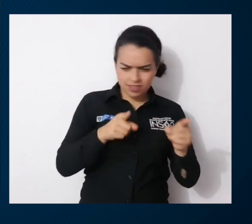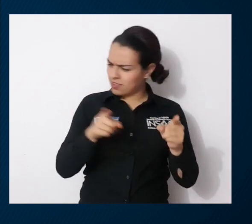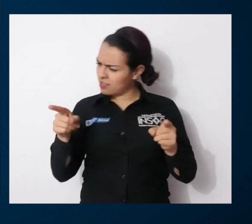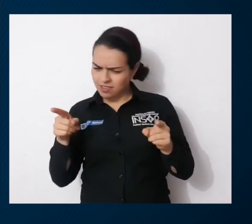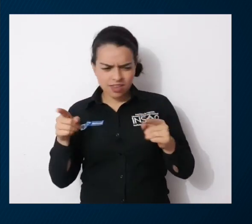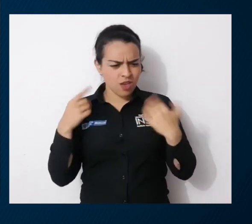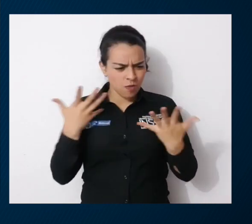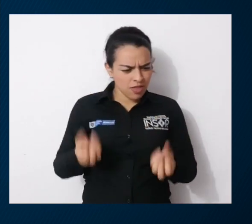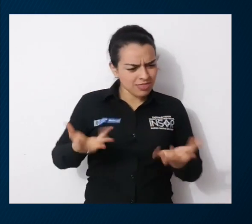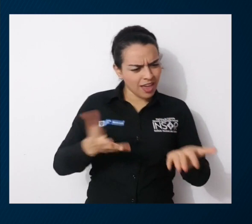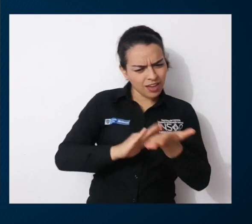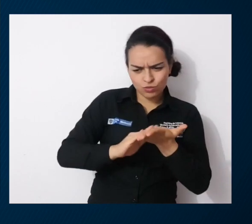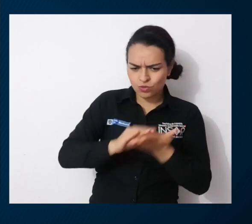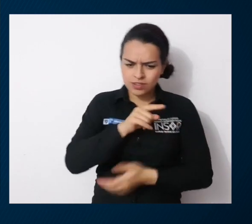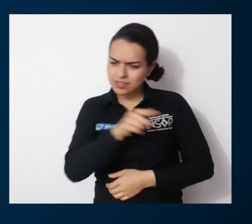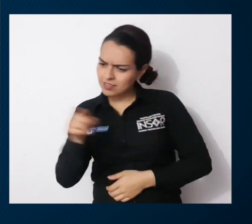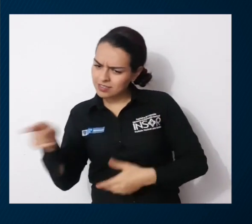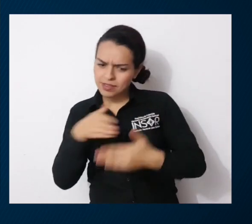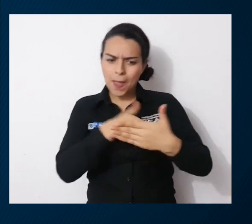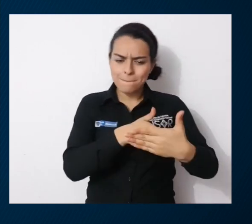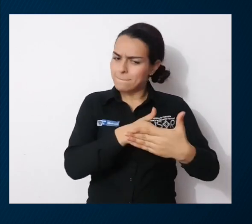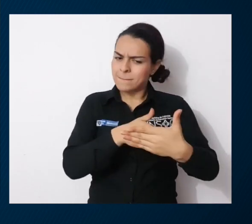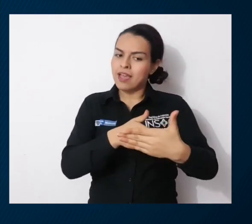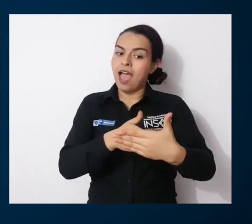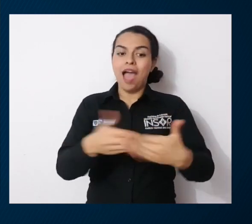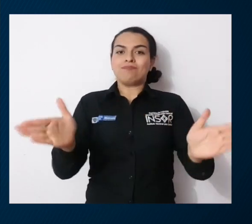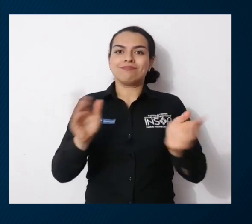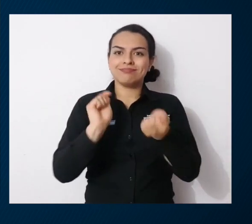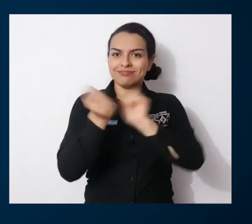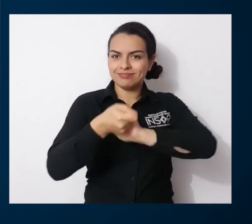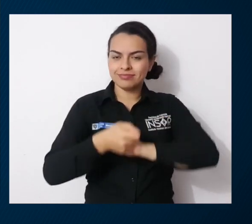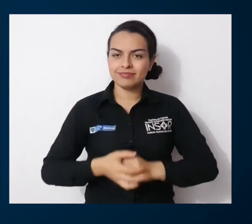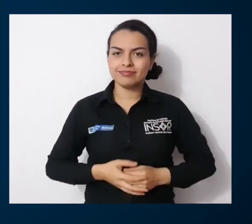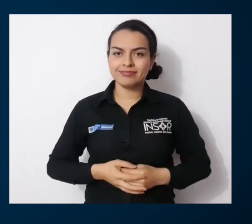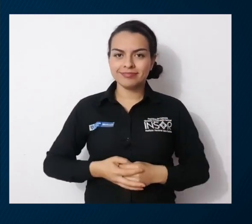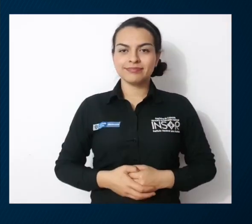resolver esas limitantes que hay para lograr estos cambios.